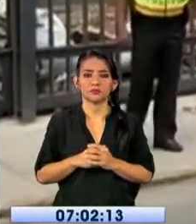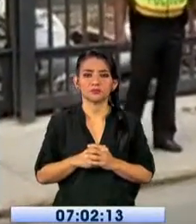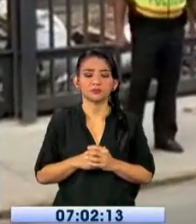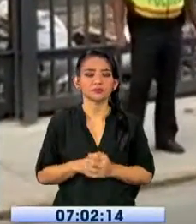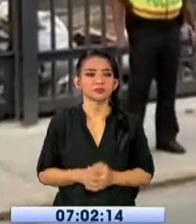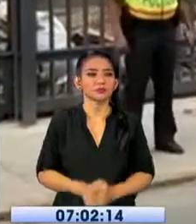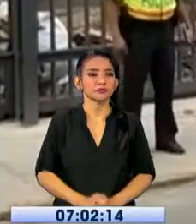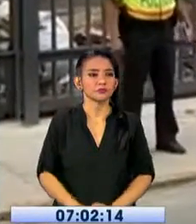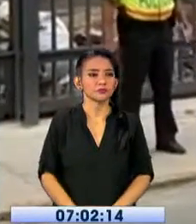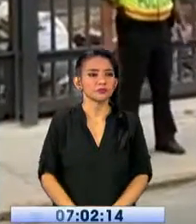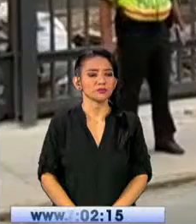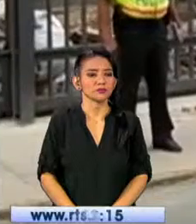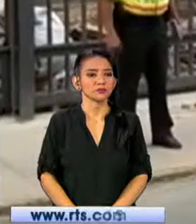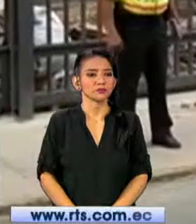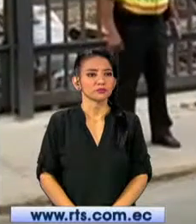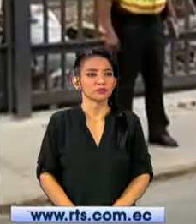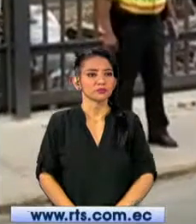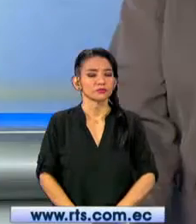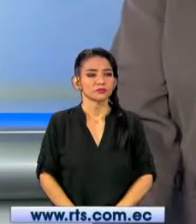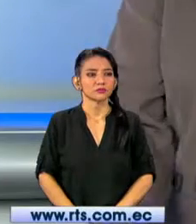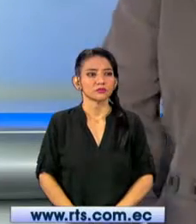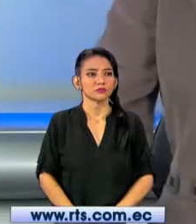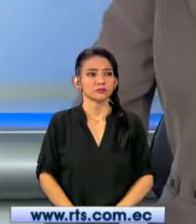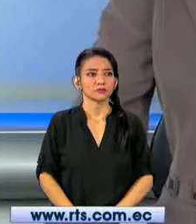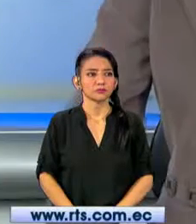la ciudad de Cuenca, Francisco Ramírez.